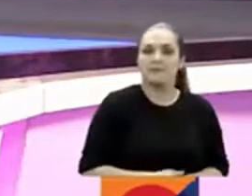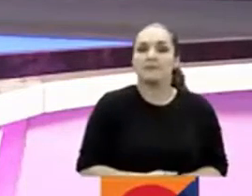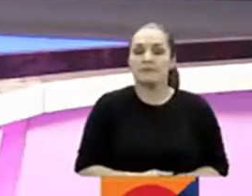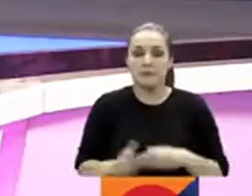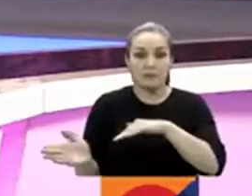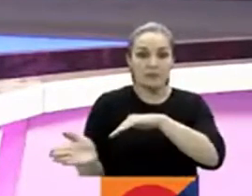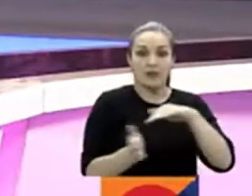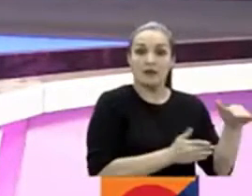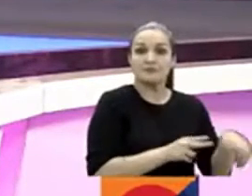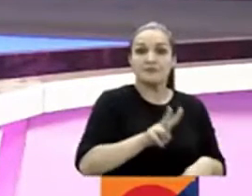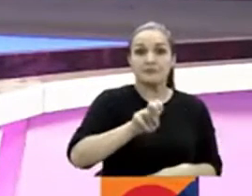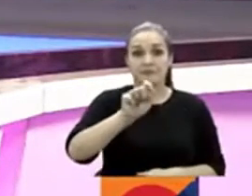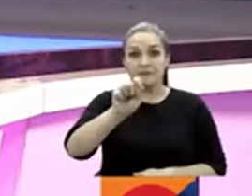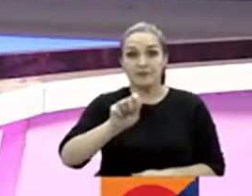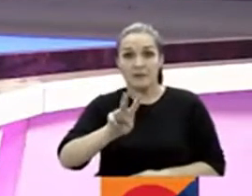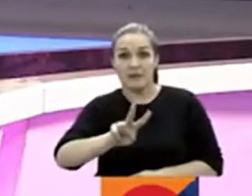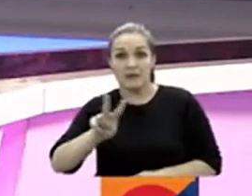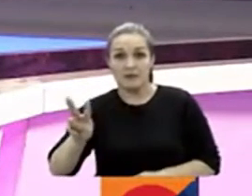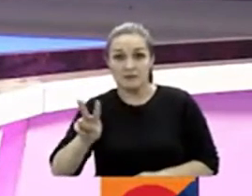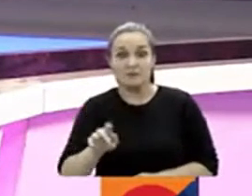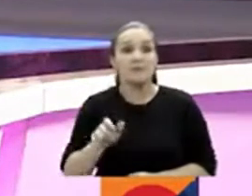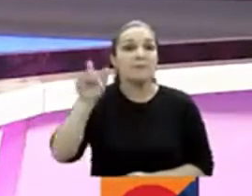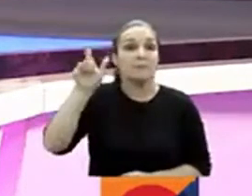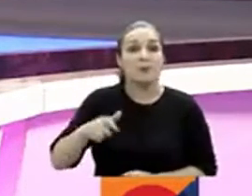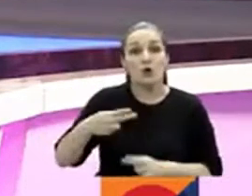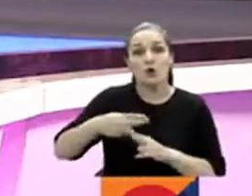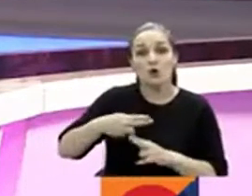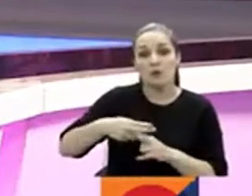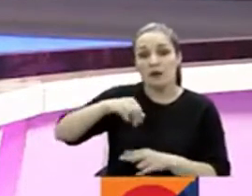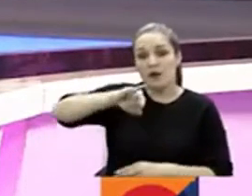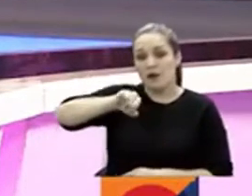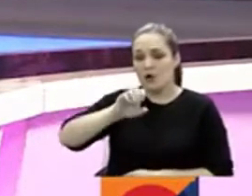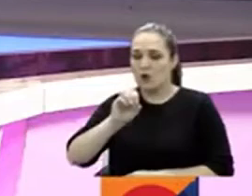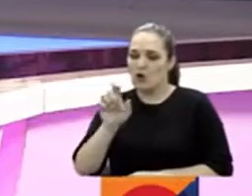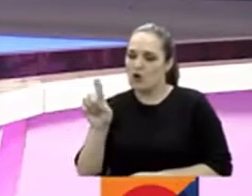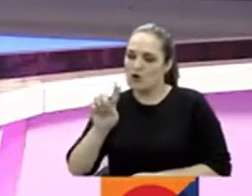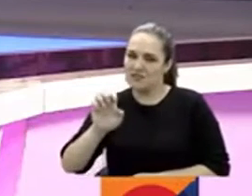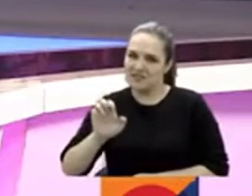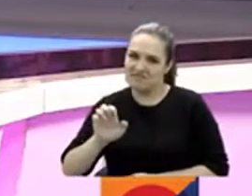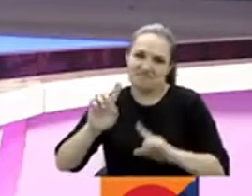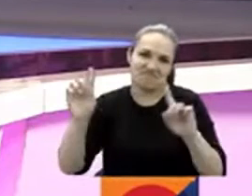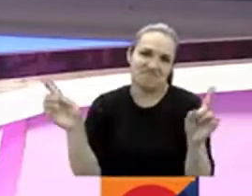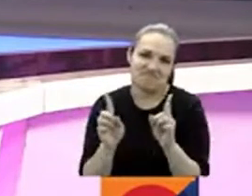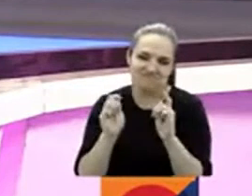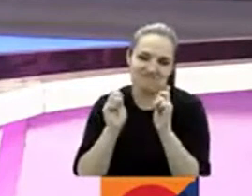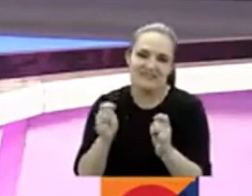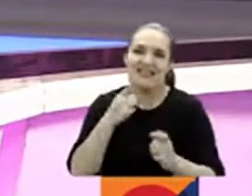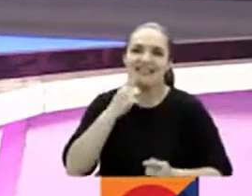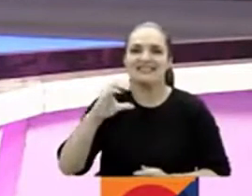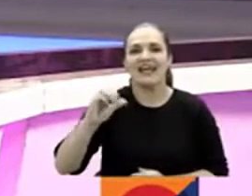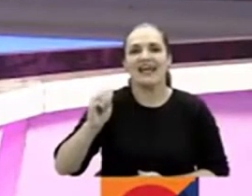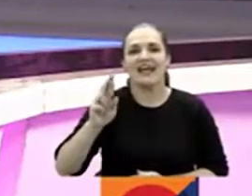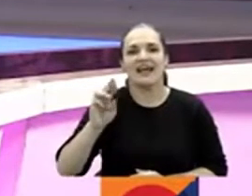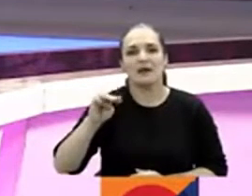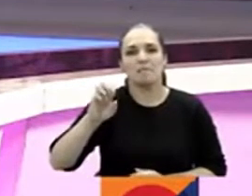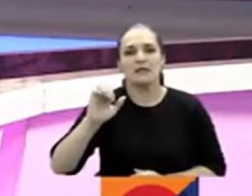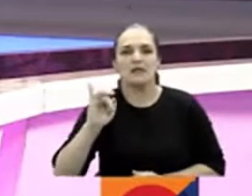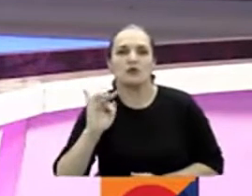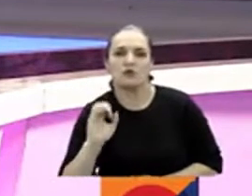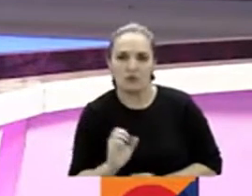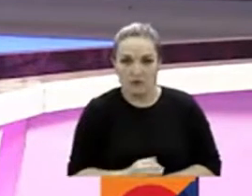7:22. José del Carmen Abril, mejor conocido como Carmito, es un campesino cocalero del Catatumbo que sueña